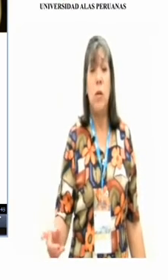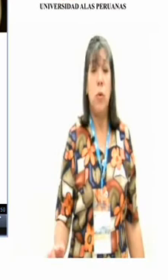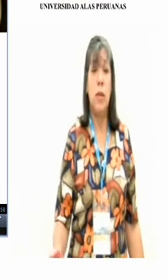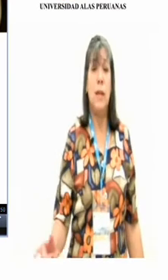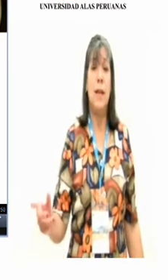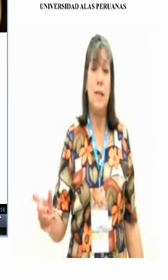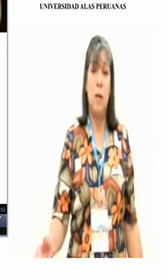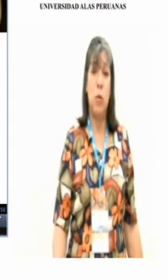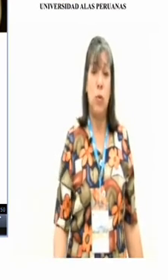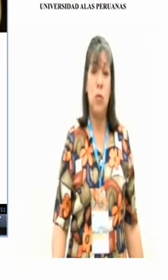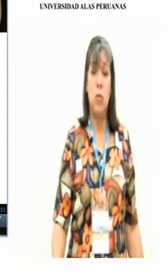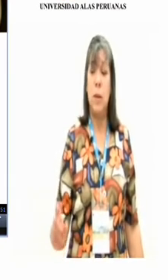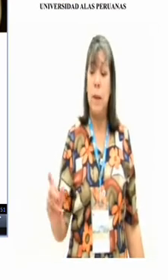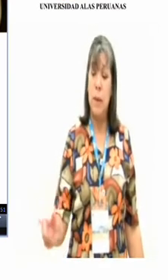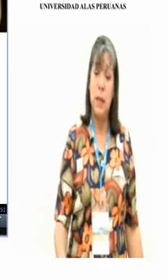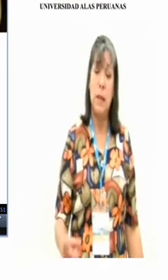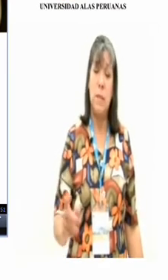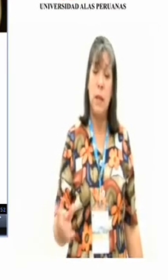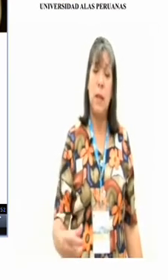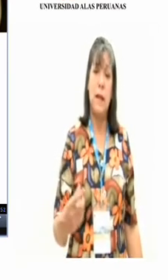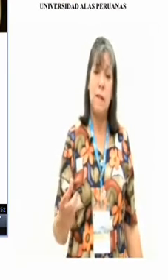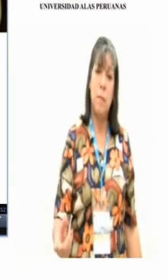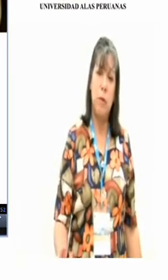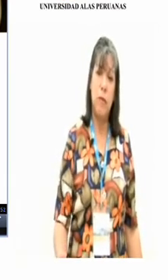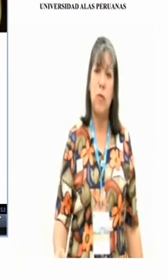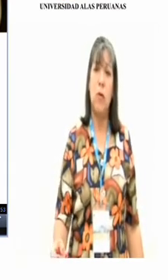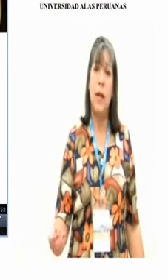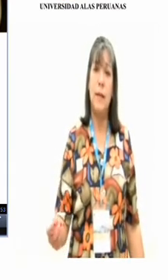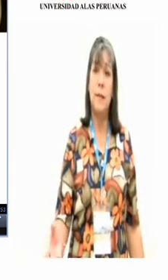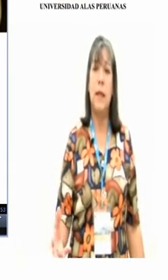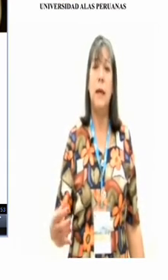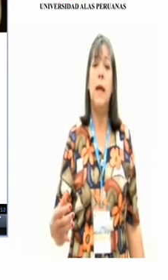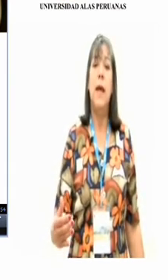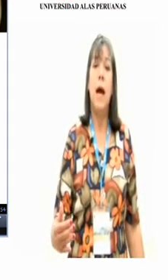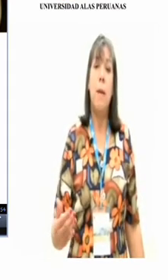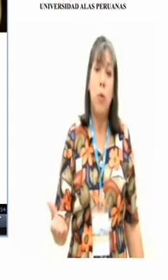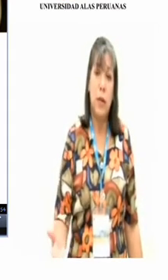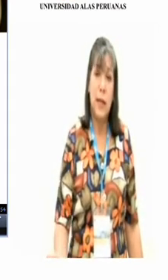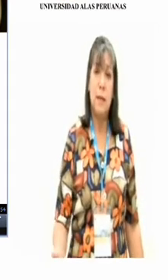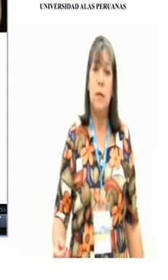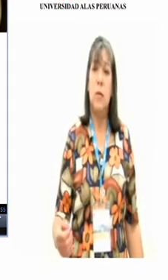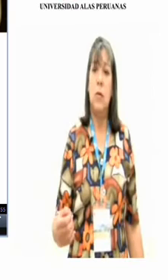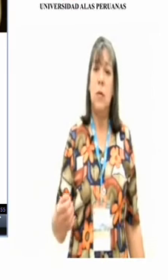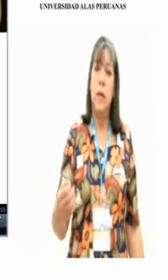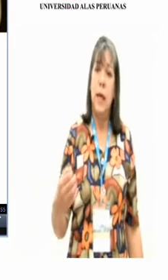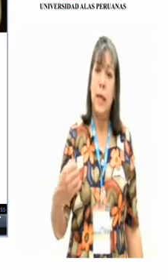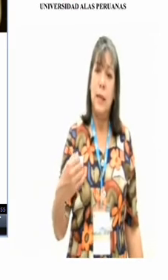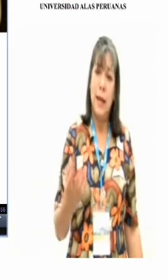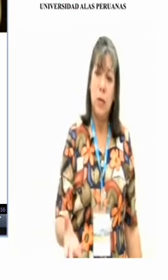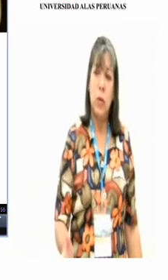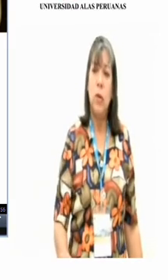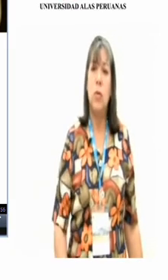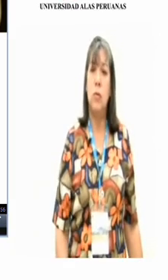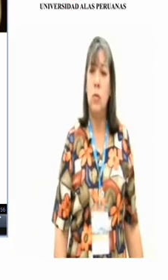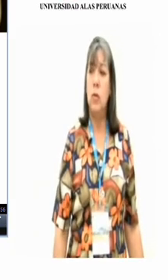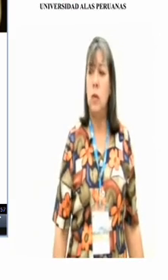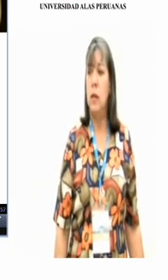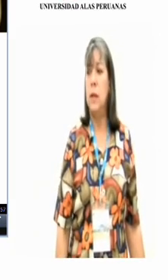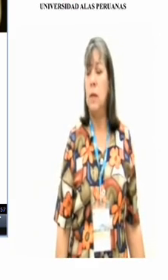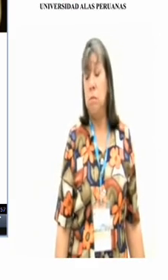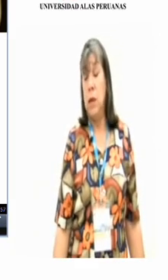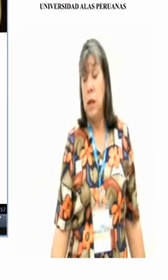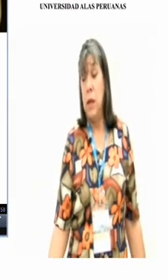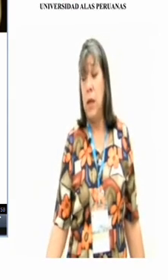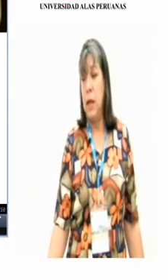Entonces, por eso es importante que sea oportuno, que permanentemente ese profesor esté aportando, interactuando con